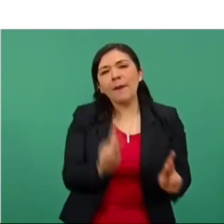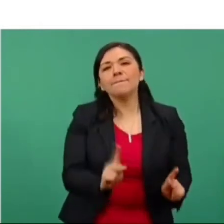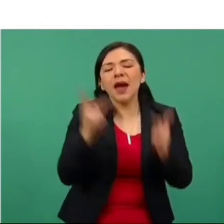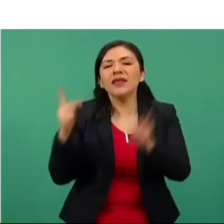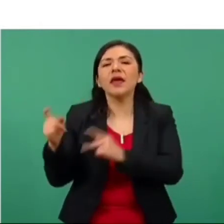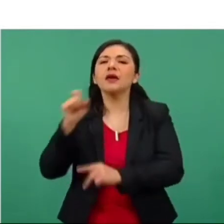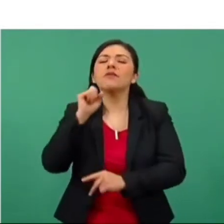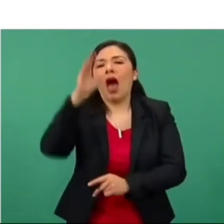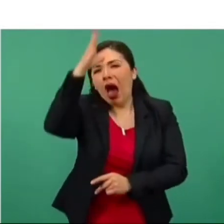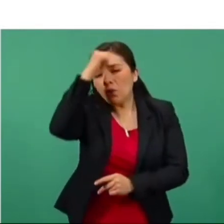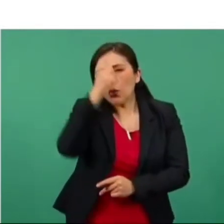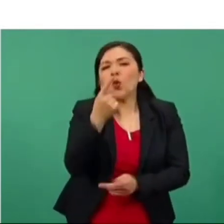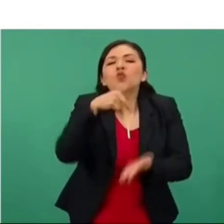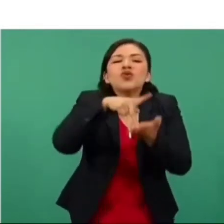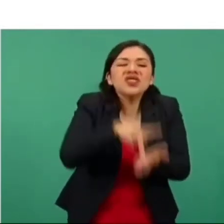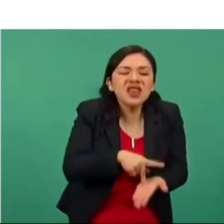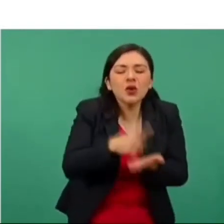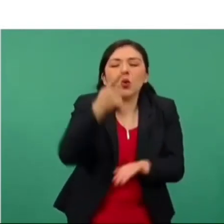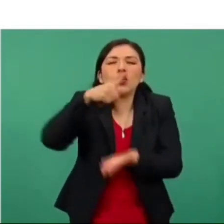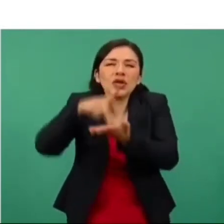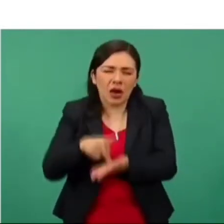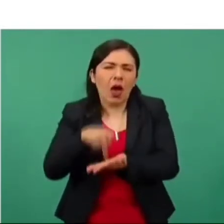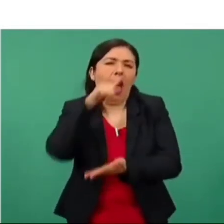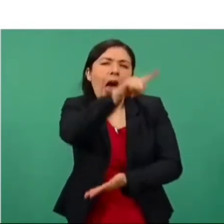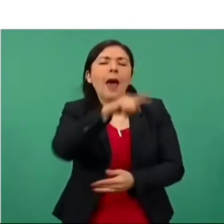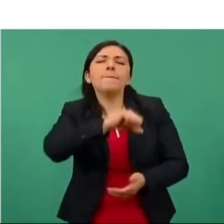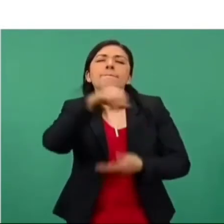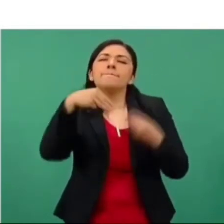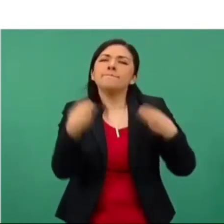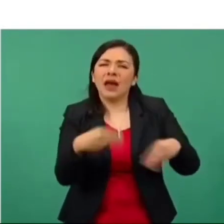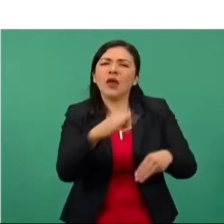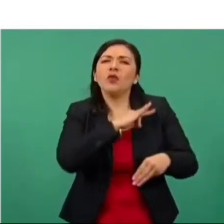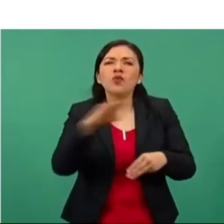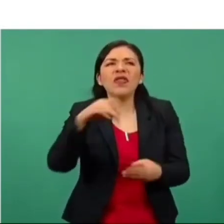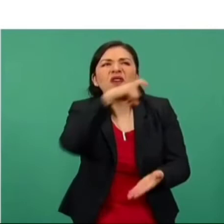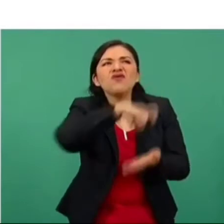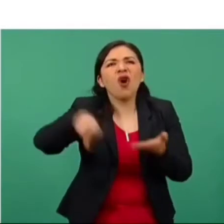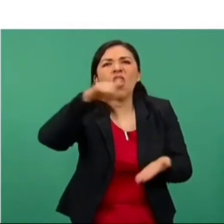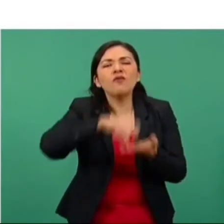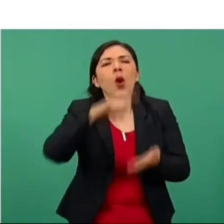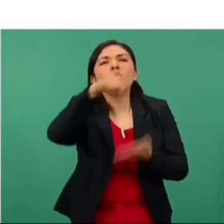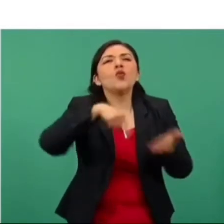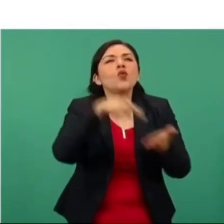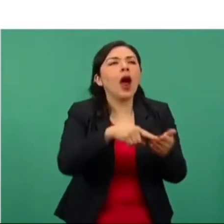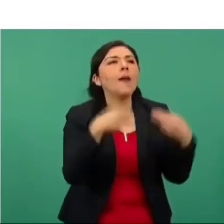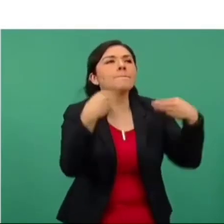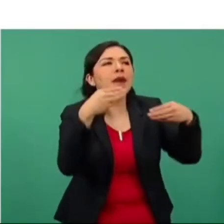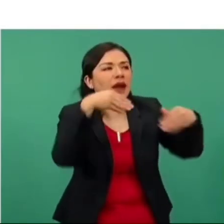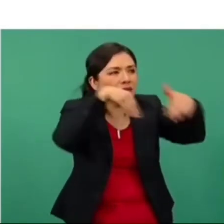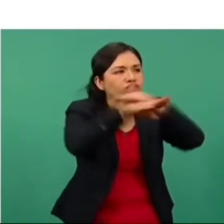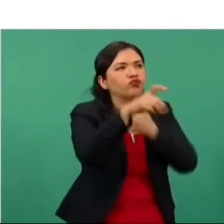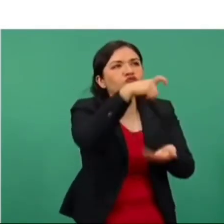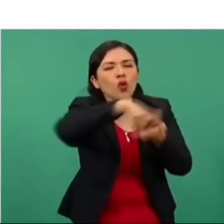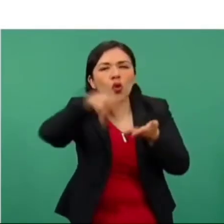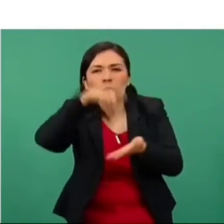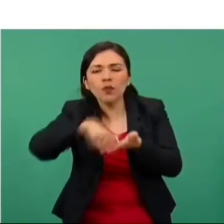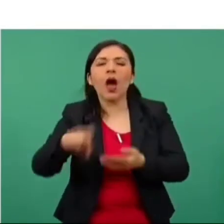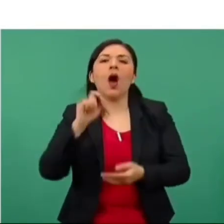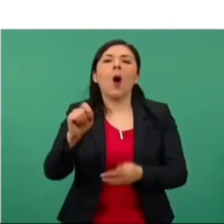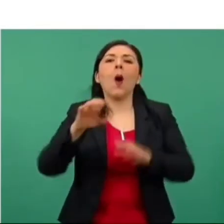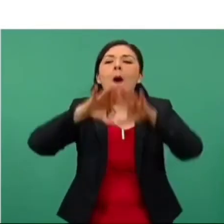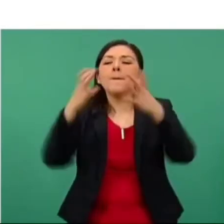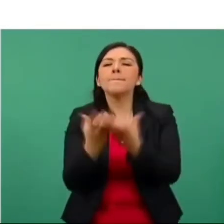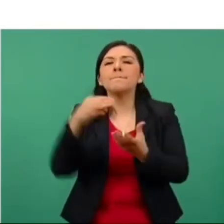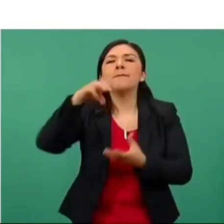Obviamente, en la central de abastos vas y compras el frijol en una, en un lugar, en un local, compras el melón